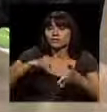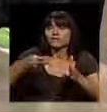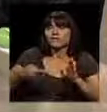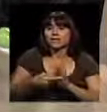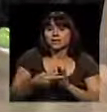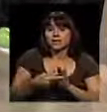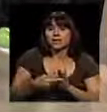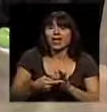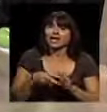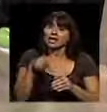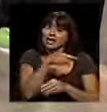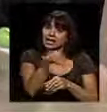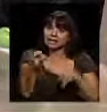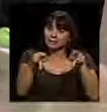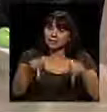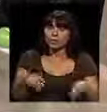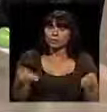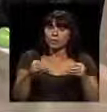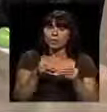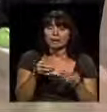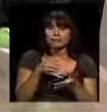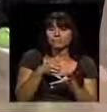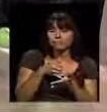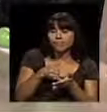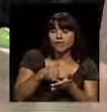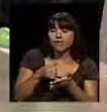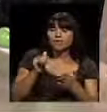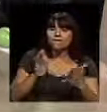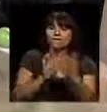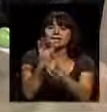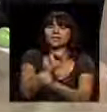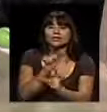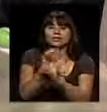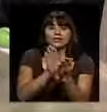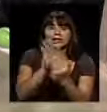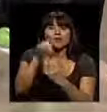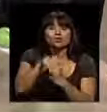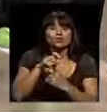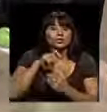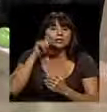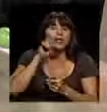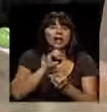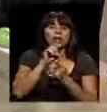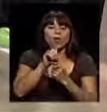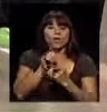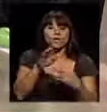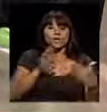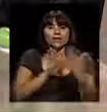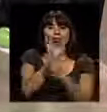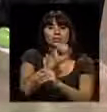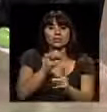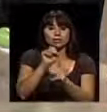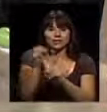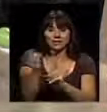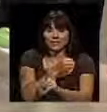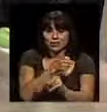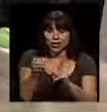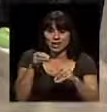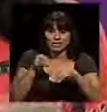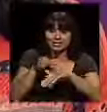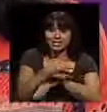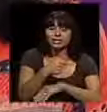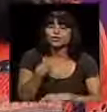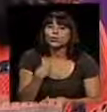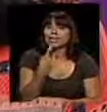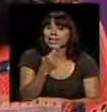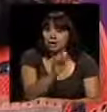mayor elemento de vulnerabilidad ante situaciones de abuso sexual, ante situaciones de violencia. Entonces, en ese sentido, yo le diría a todos